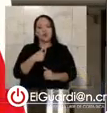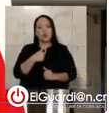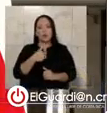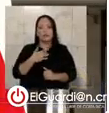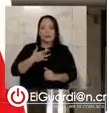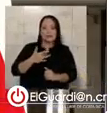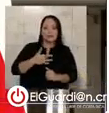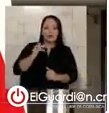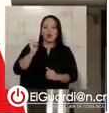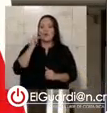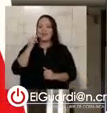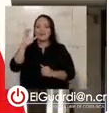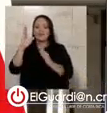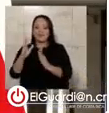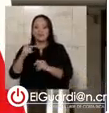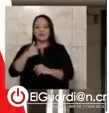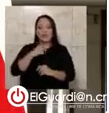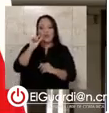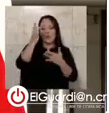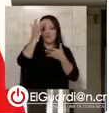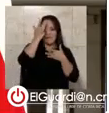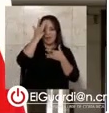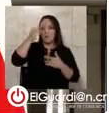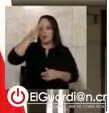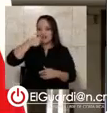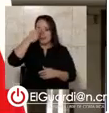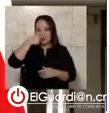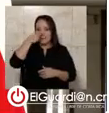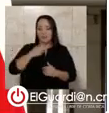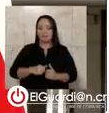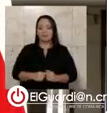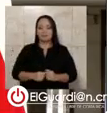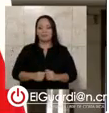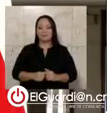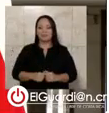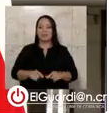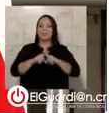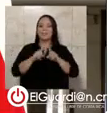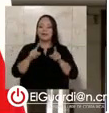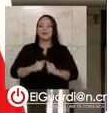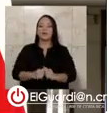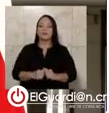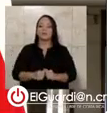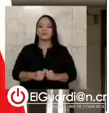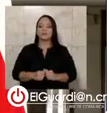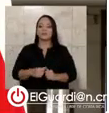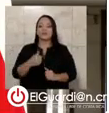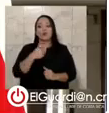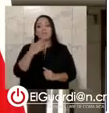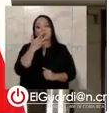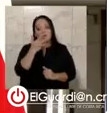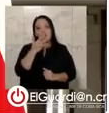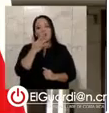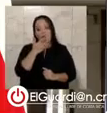los ticos, tocadito con una gripe, pero en la medida de lo posible prefiero no